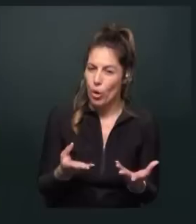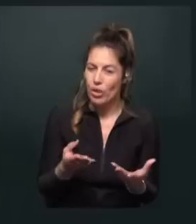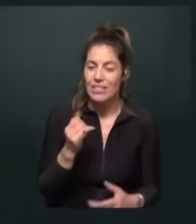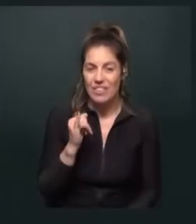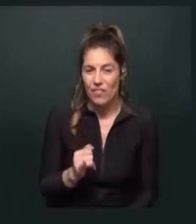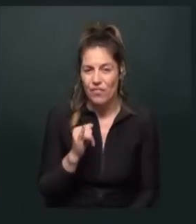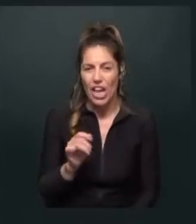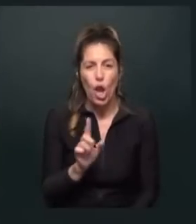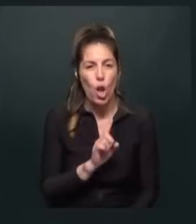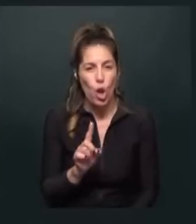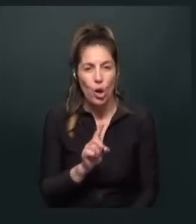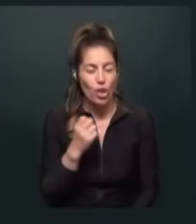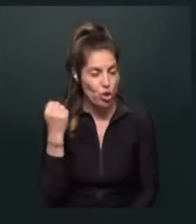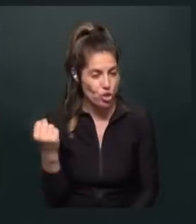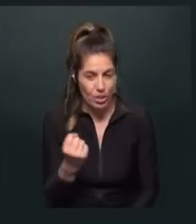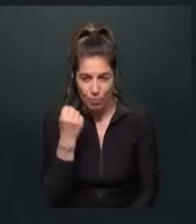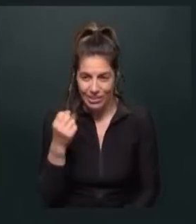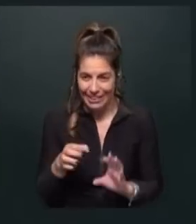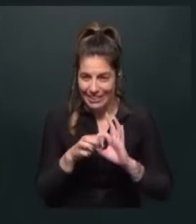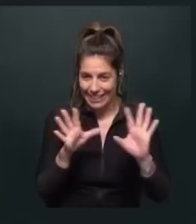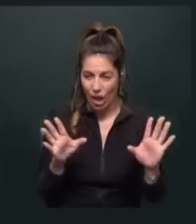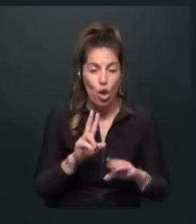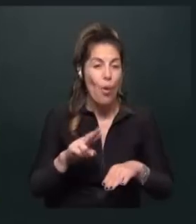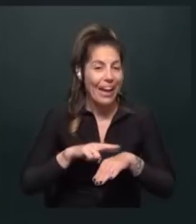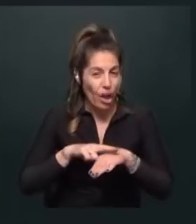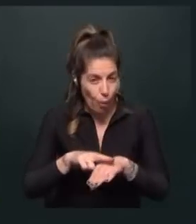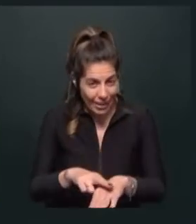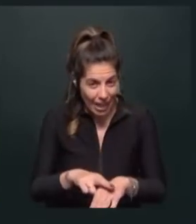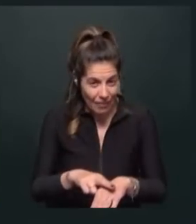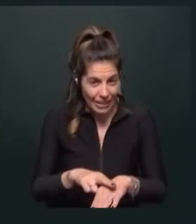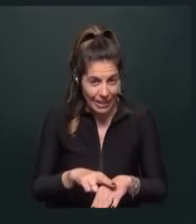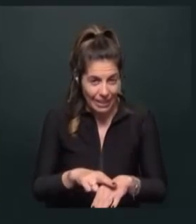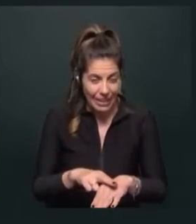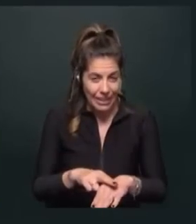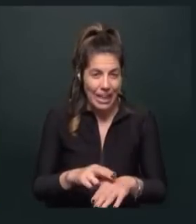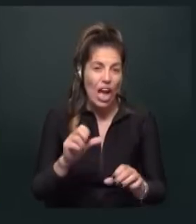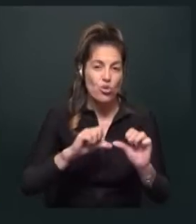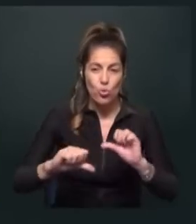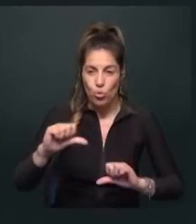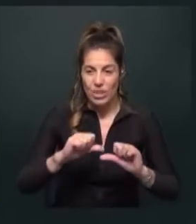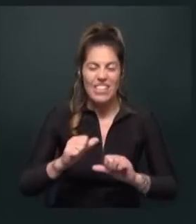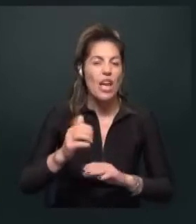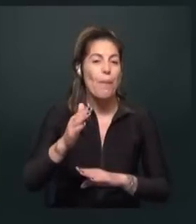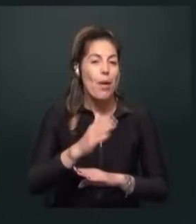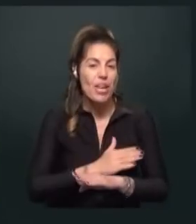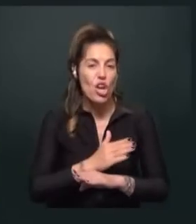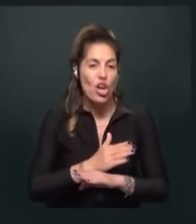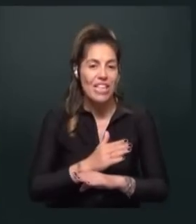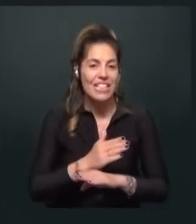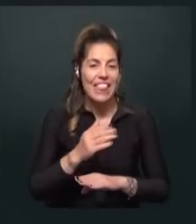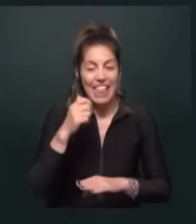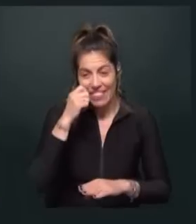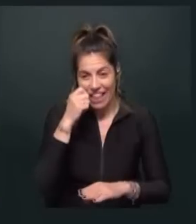bien no es Y esto es importante que quede claro no es recomendable el consumo de sustancias para menores de edad para adolescentes y jóvenes